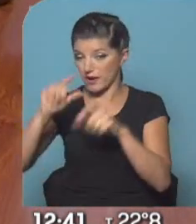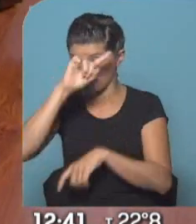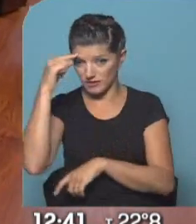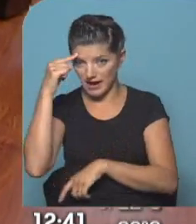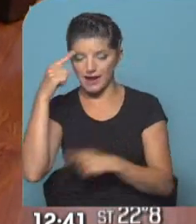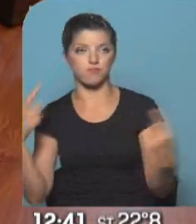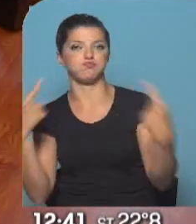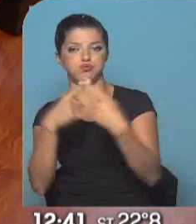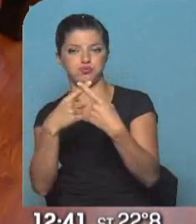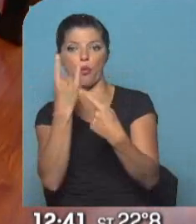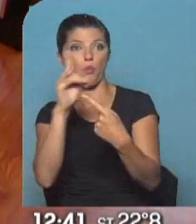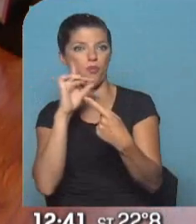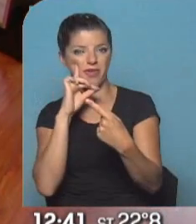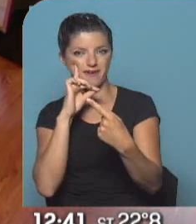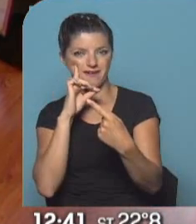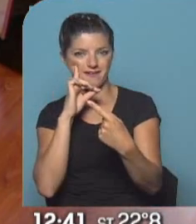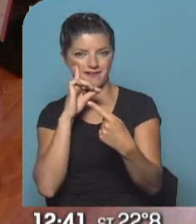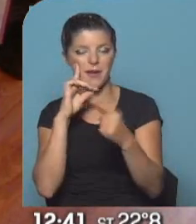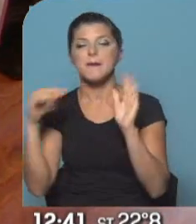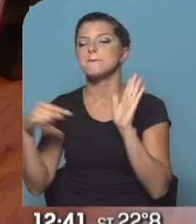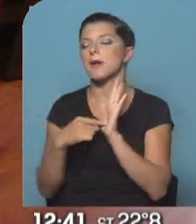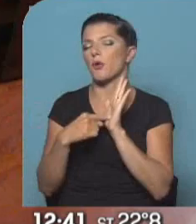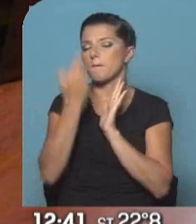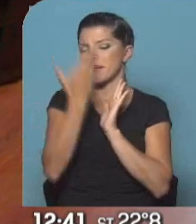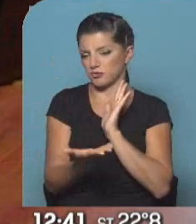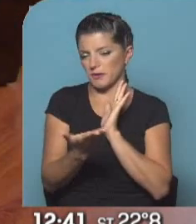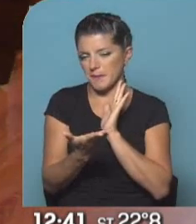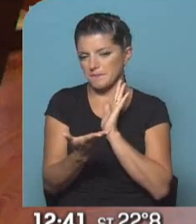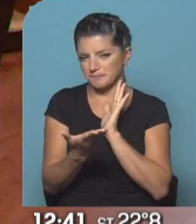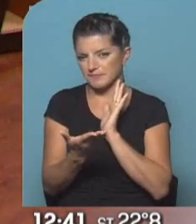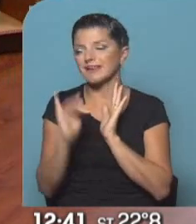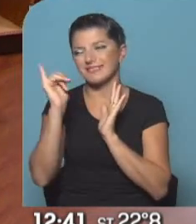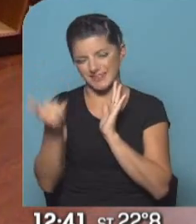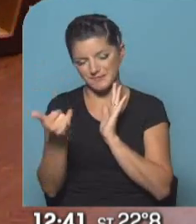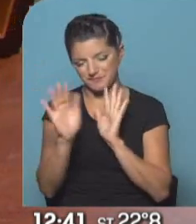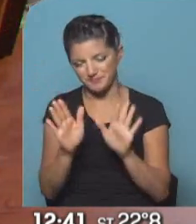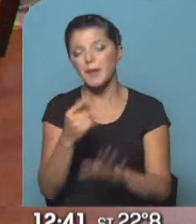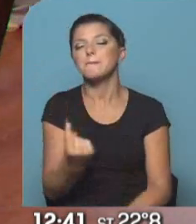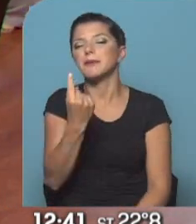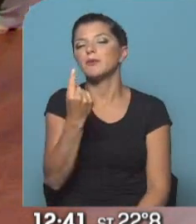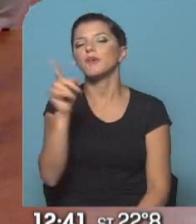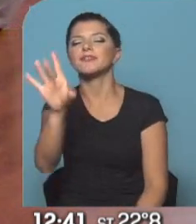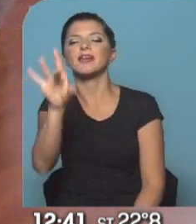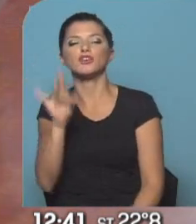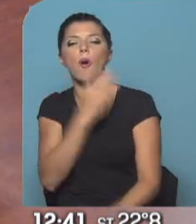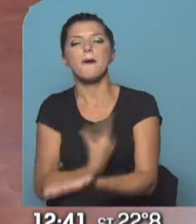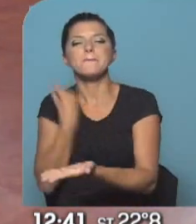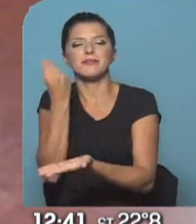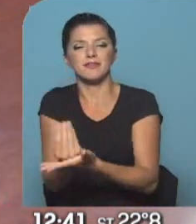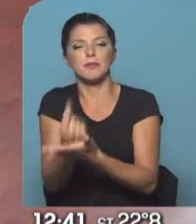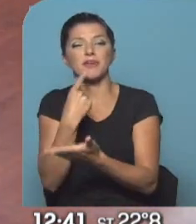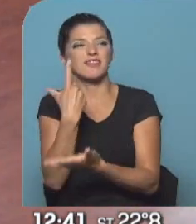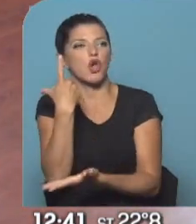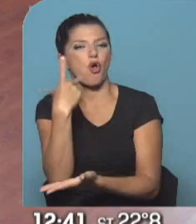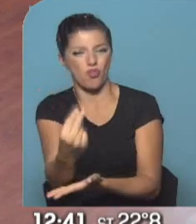UDI, el partido más netamente pinochetista. Pero después Piñera, es cierto, yo creo que en parte Piñera fue elegido presidente la primera vez porque había votado por el